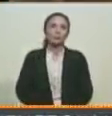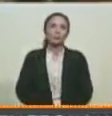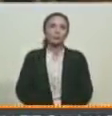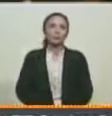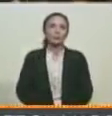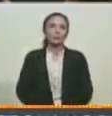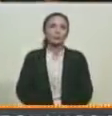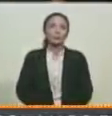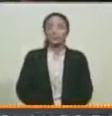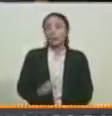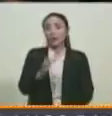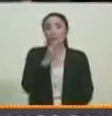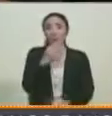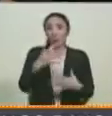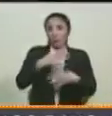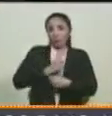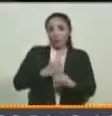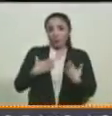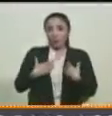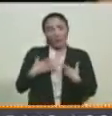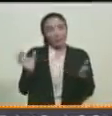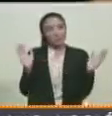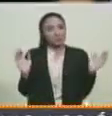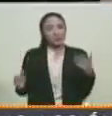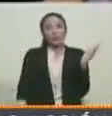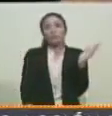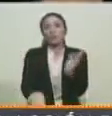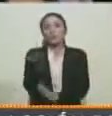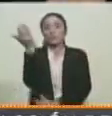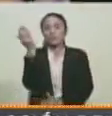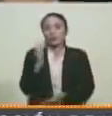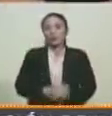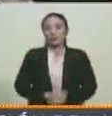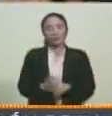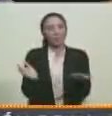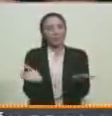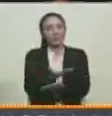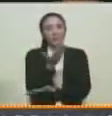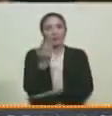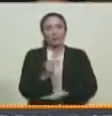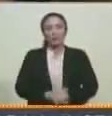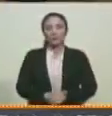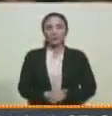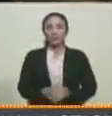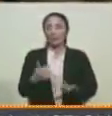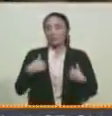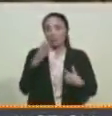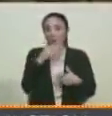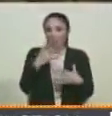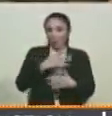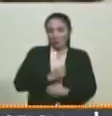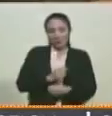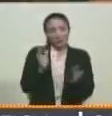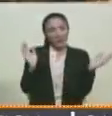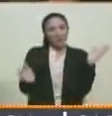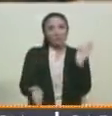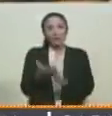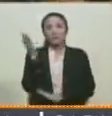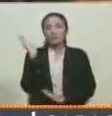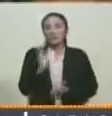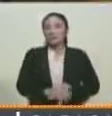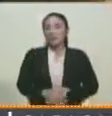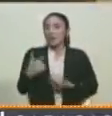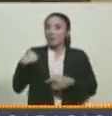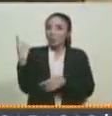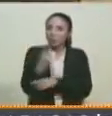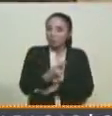El que no confíe en mí, bueno, no confíe, pues. El que no confíe, no confíe. ¿Qué puedo hacer? No puedo